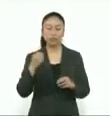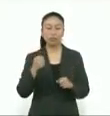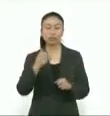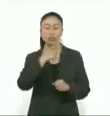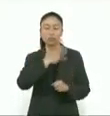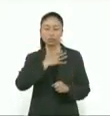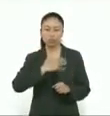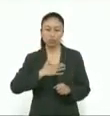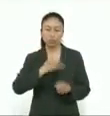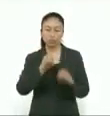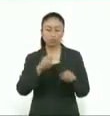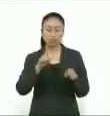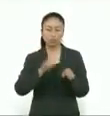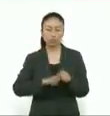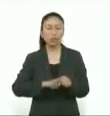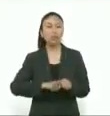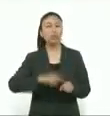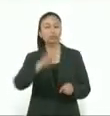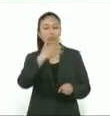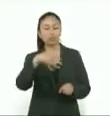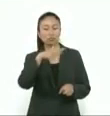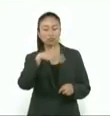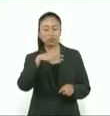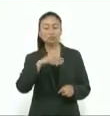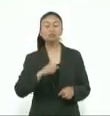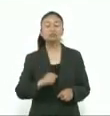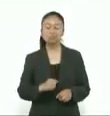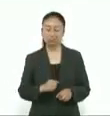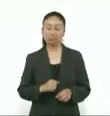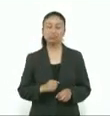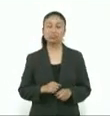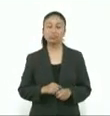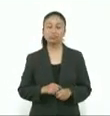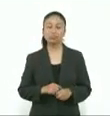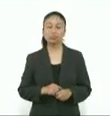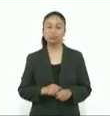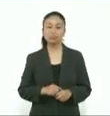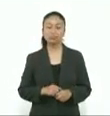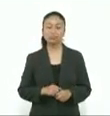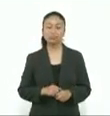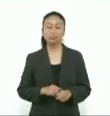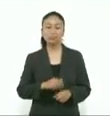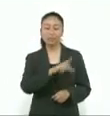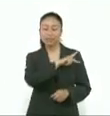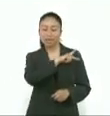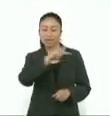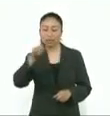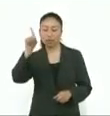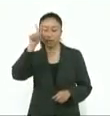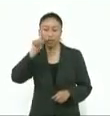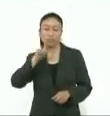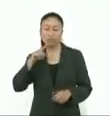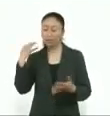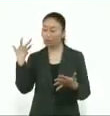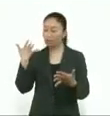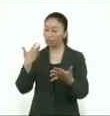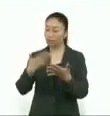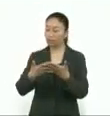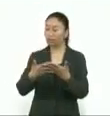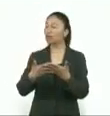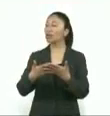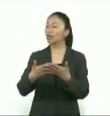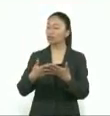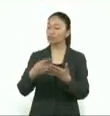social. Desde aquí les decimos a todas esas mujeres que nos